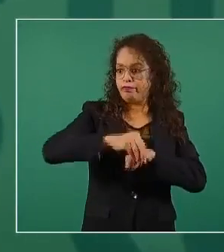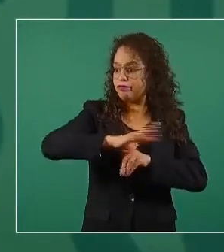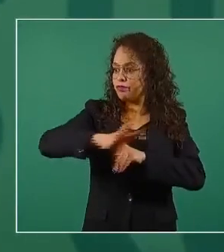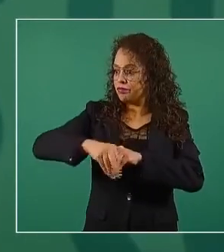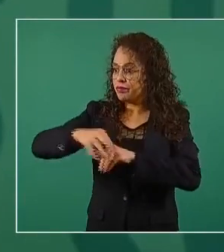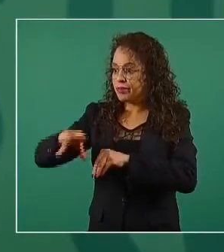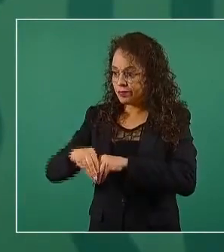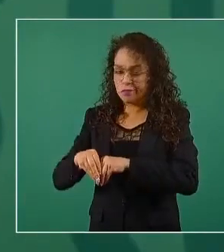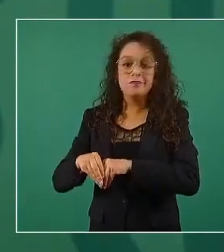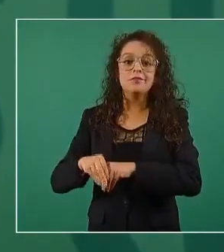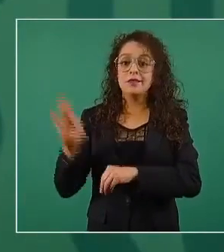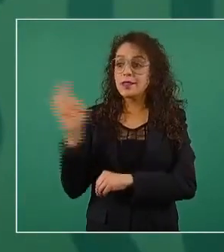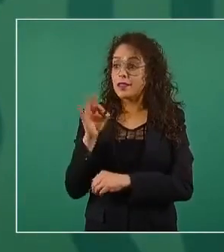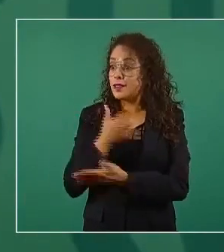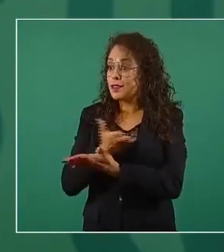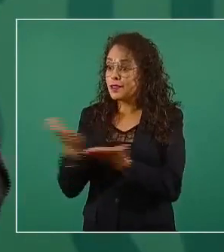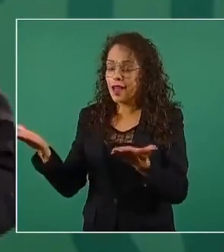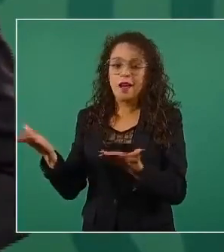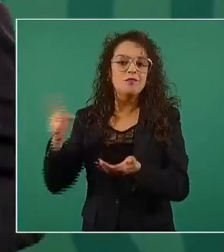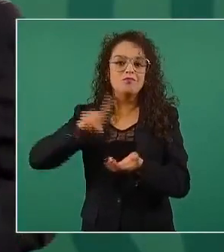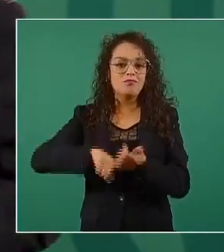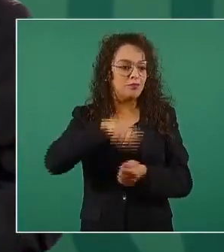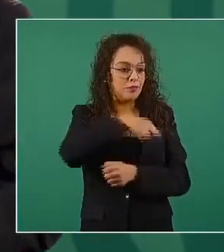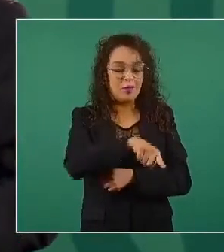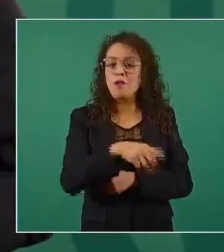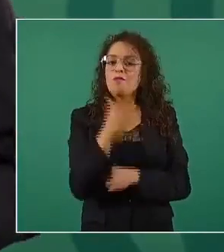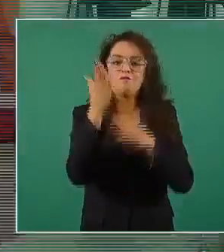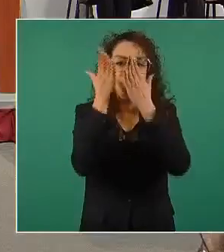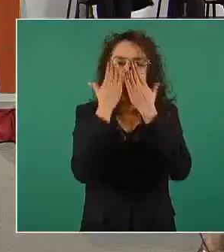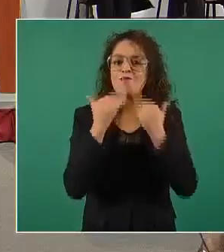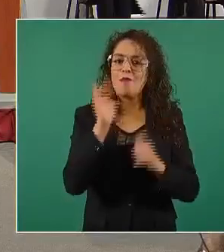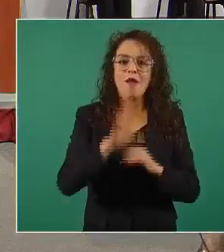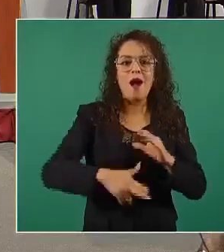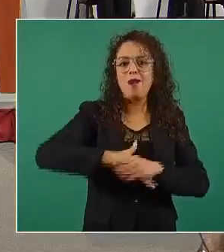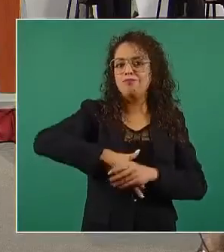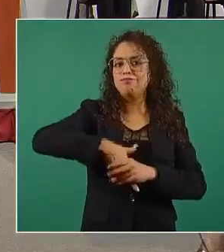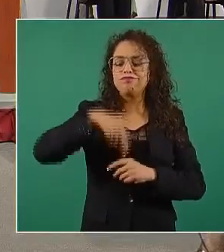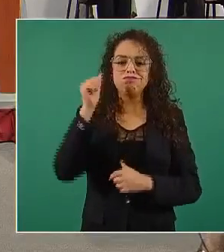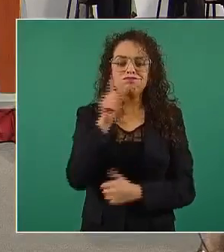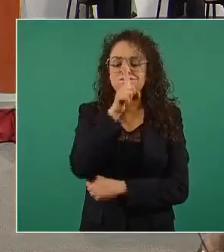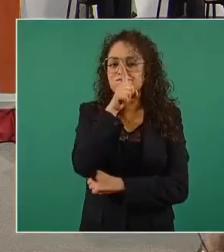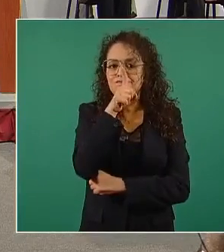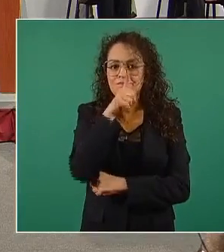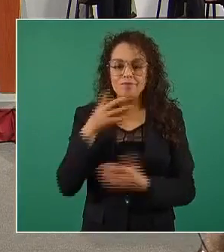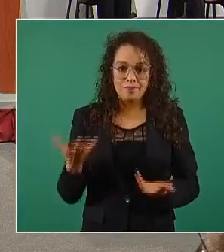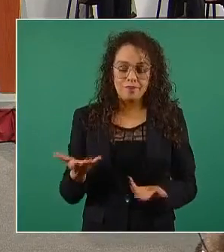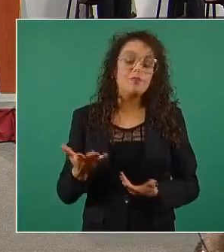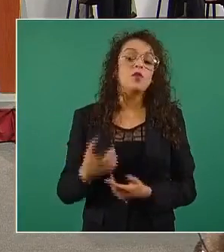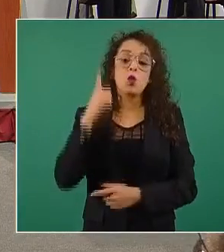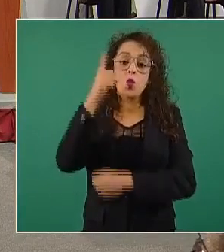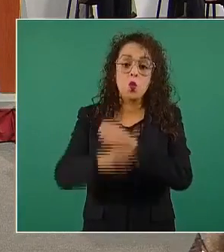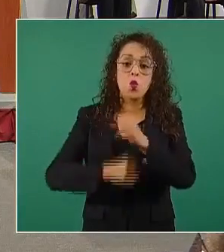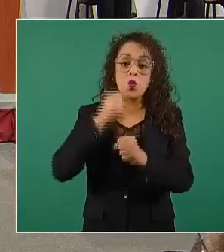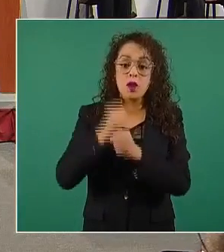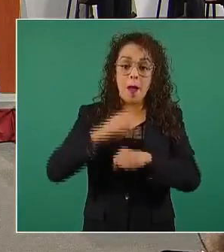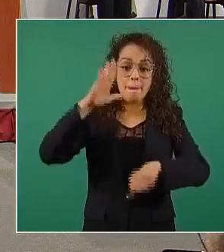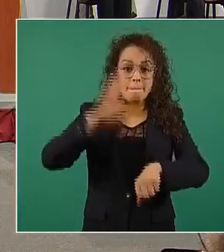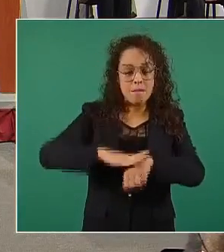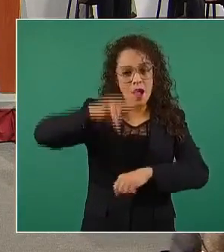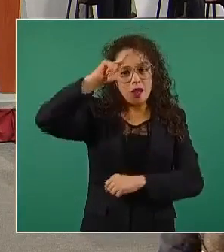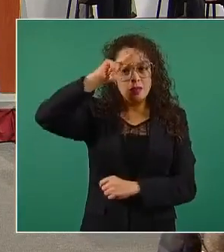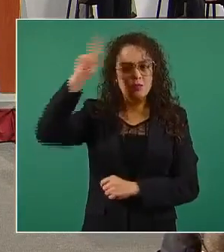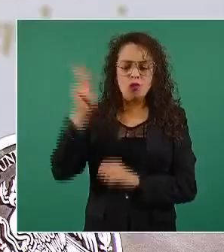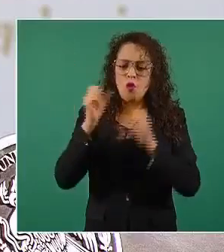no existiría. Hoy quisiera recordar, señor presidente, que hace más de un año, durante los peores momentos del